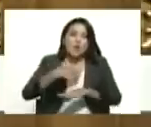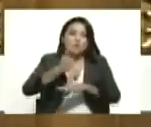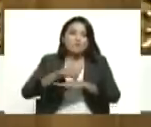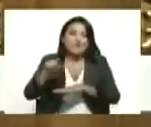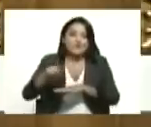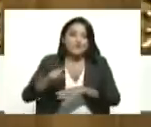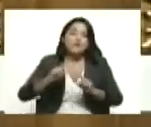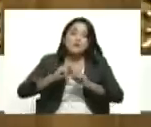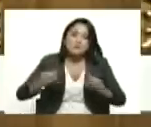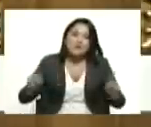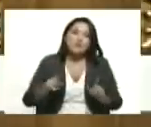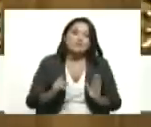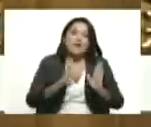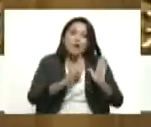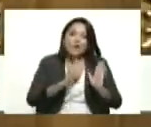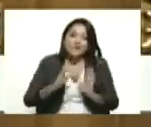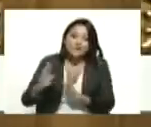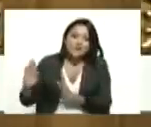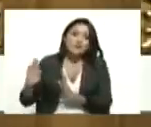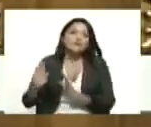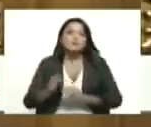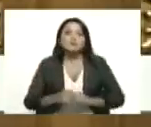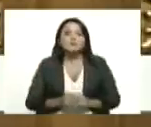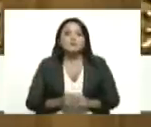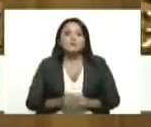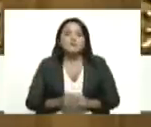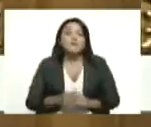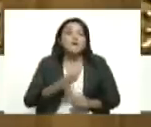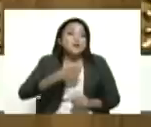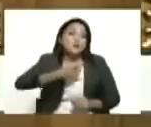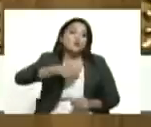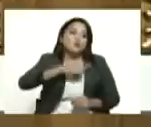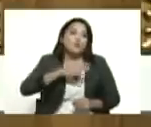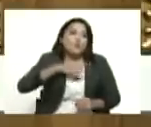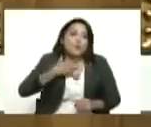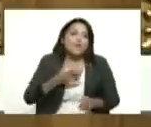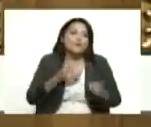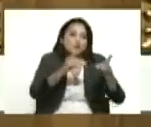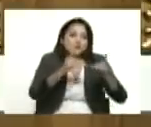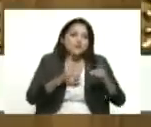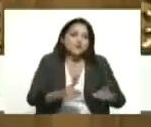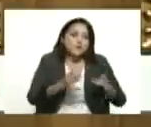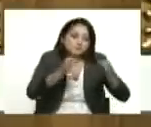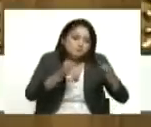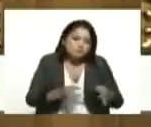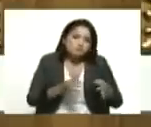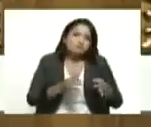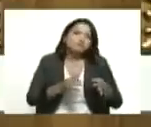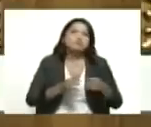Pero va a poner orden y va a permitir la toma de decisiones. Con esta ley,